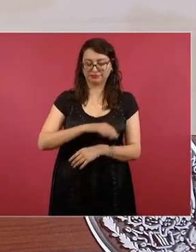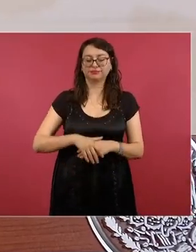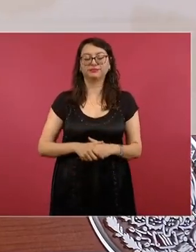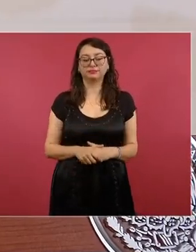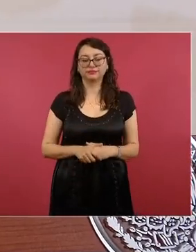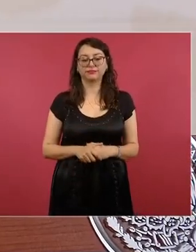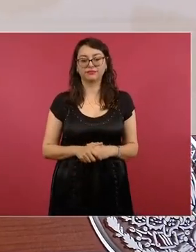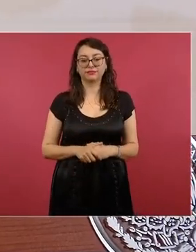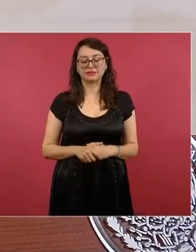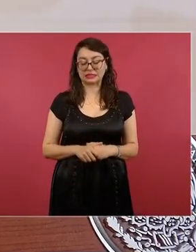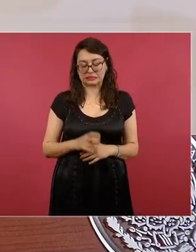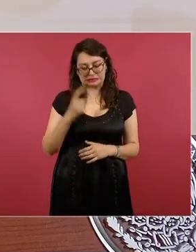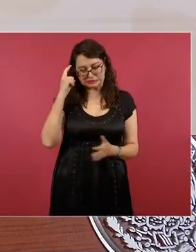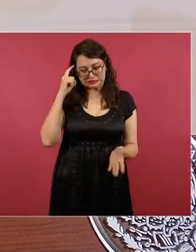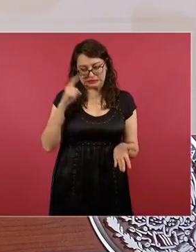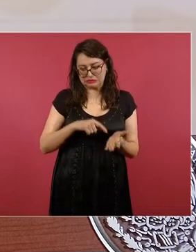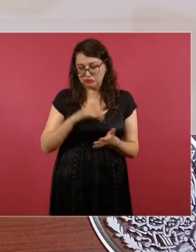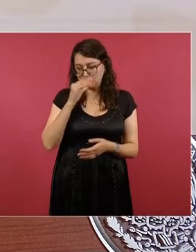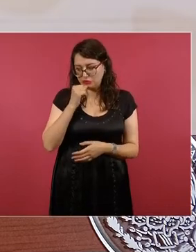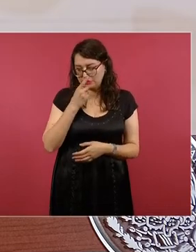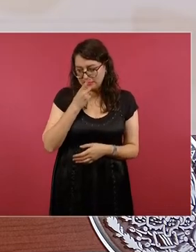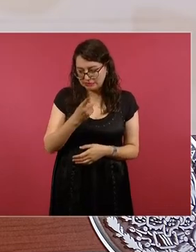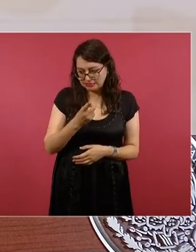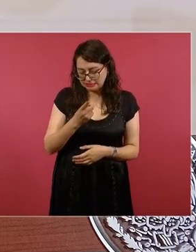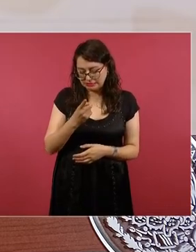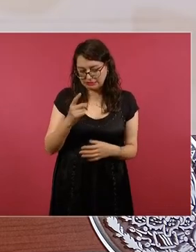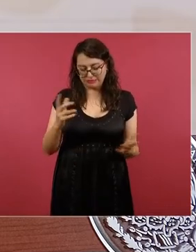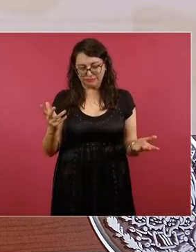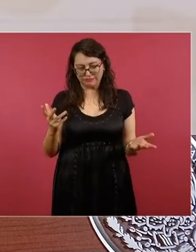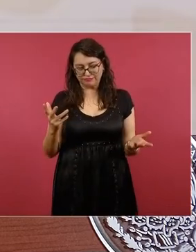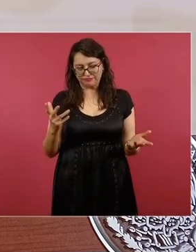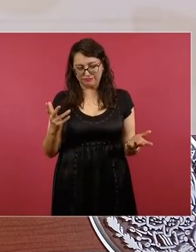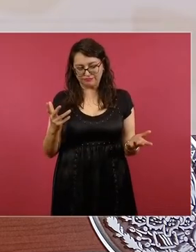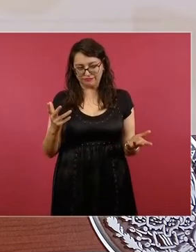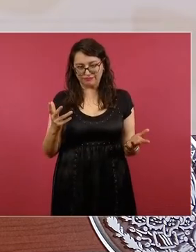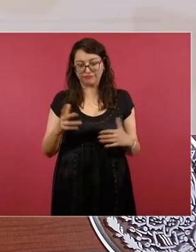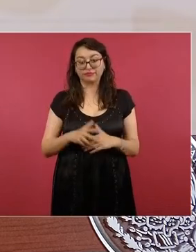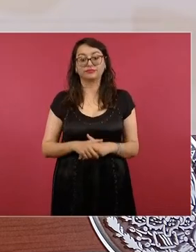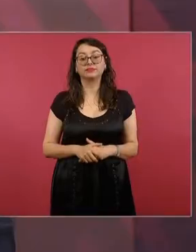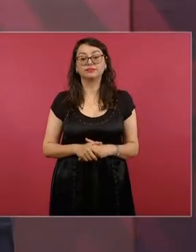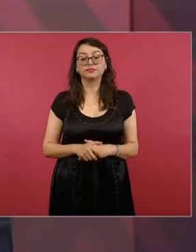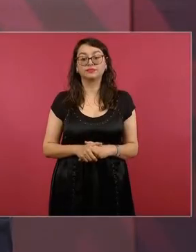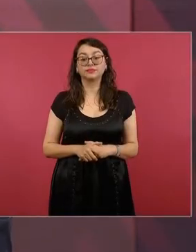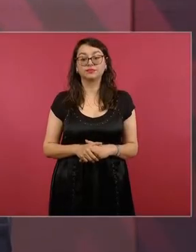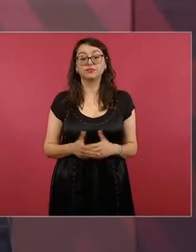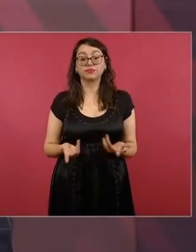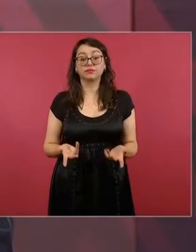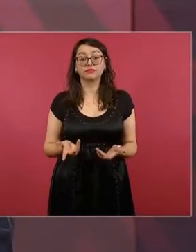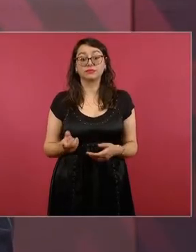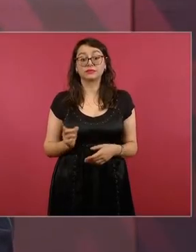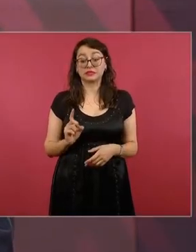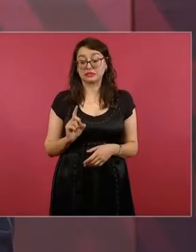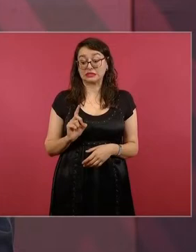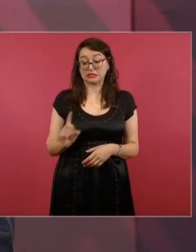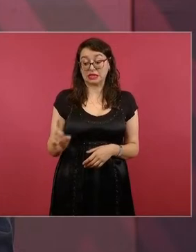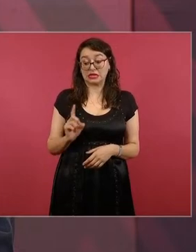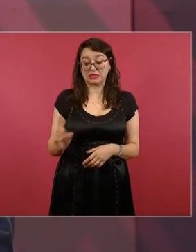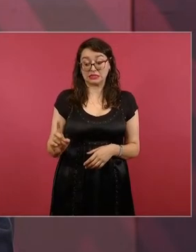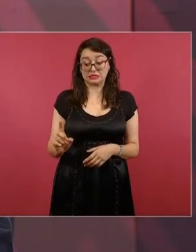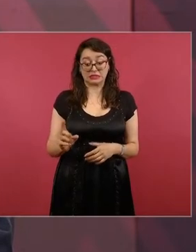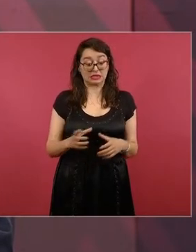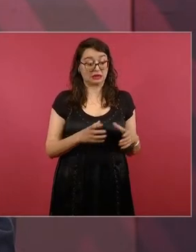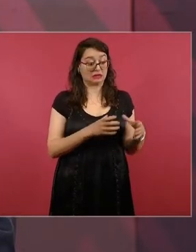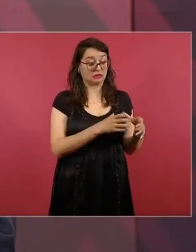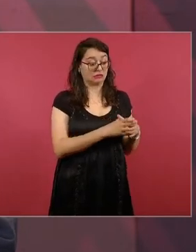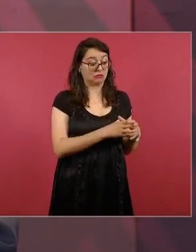Yo creo que tampoco esto. Bueno, sí, esto sí. Aunque la alianza derechista había